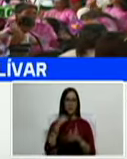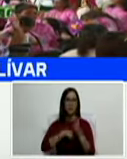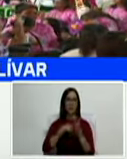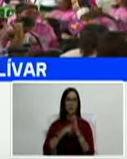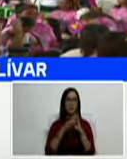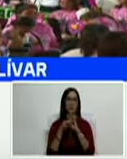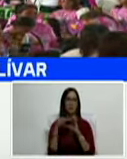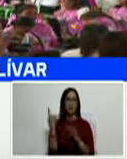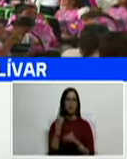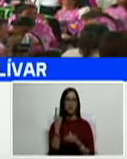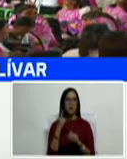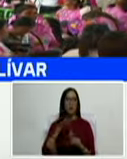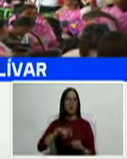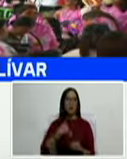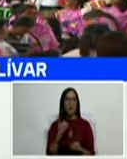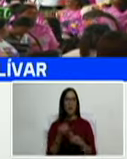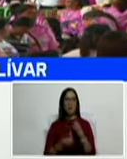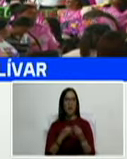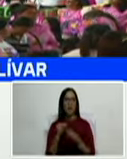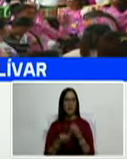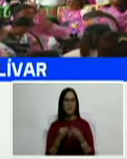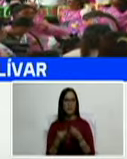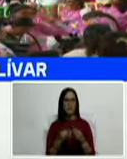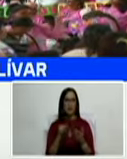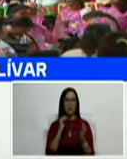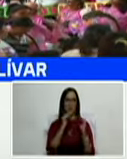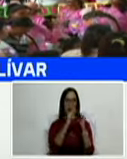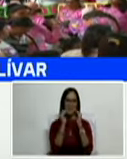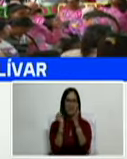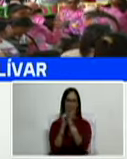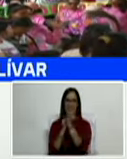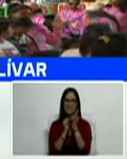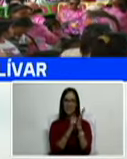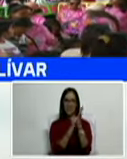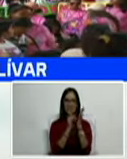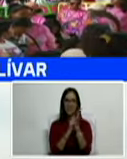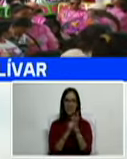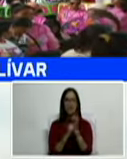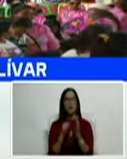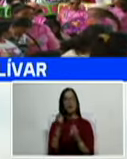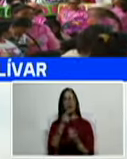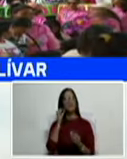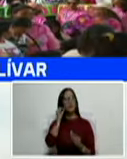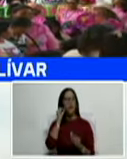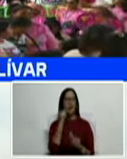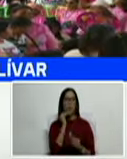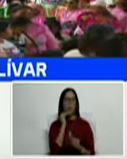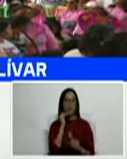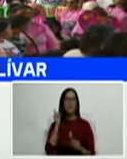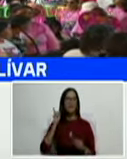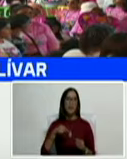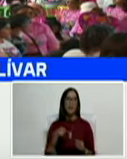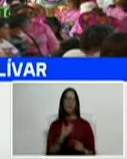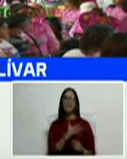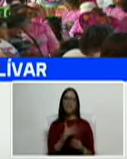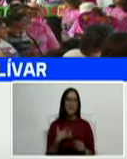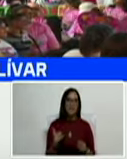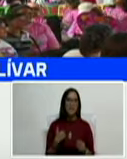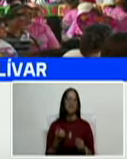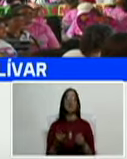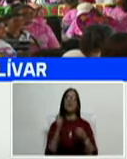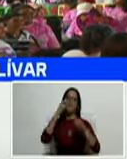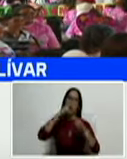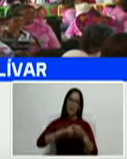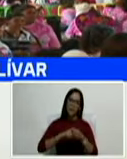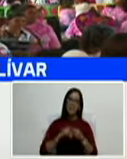en uno solo y podamos hacer los casa a casa, ir a buscar a esas mujeres jóvenes también que quieren